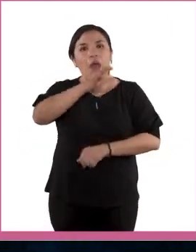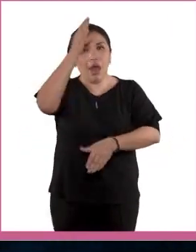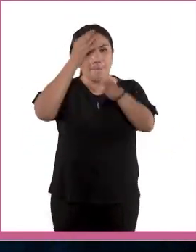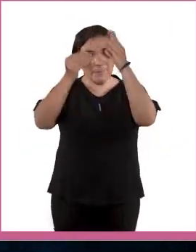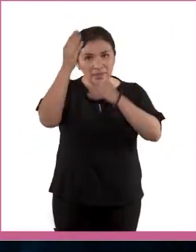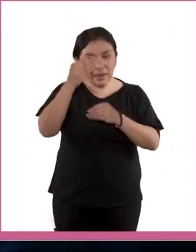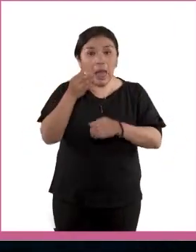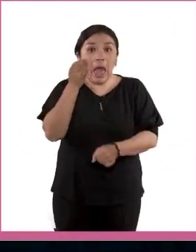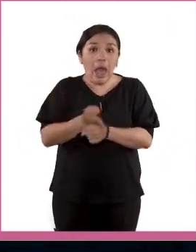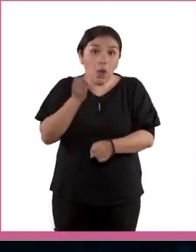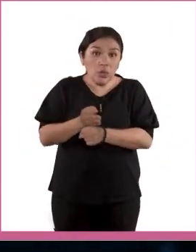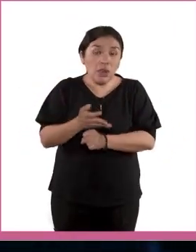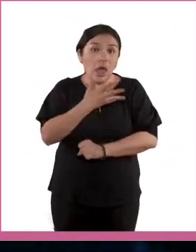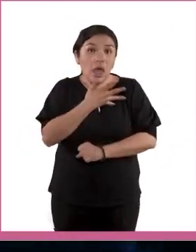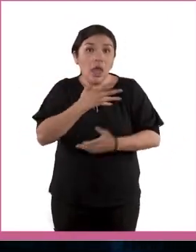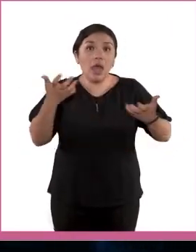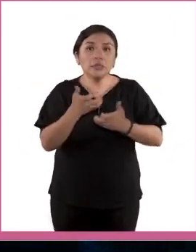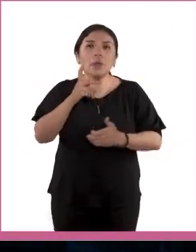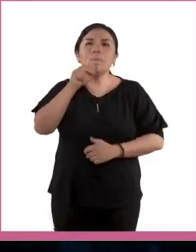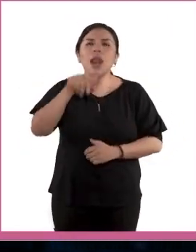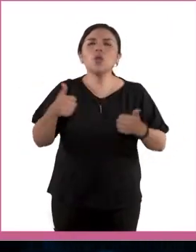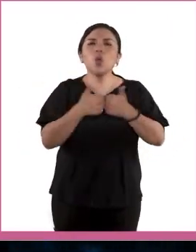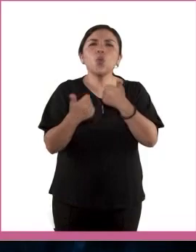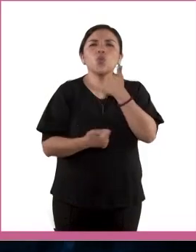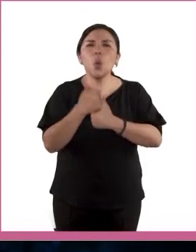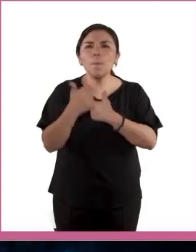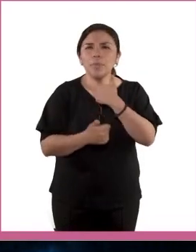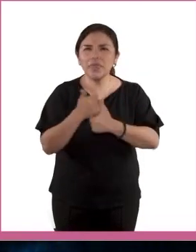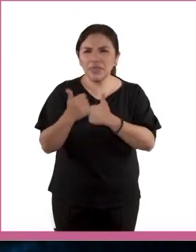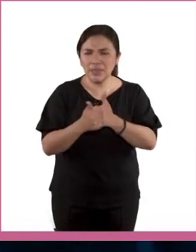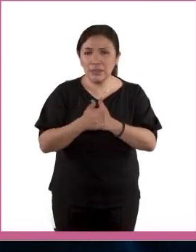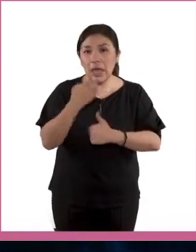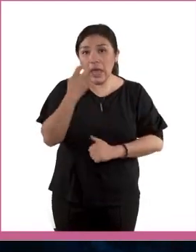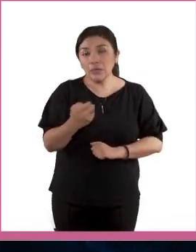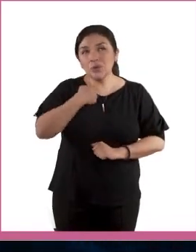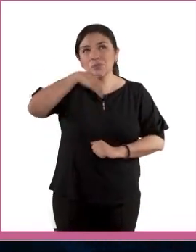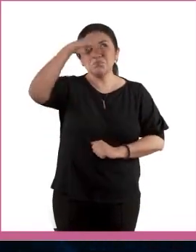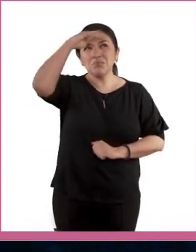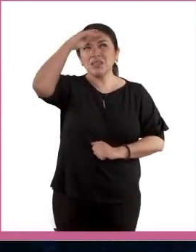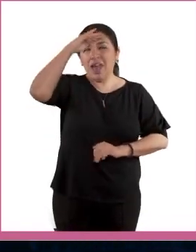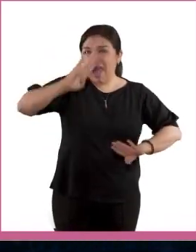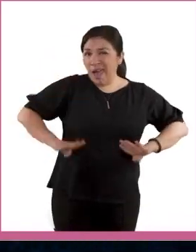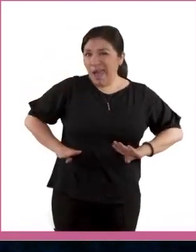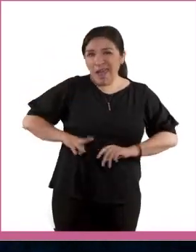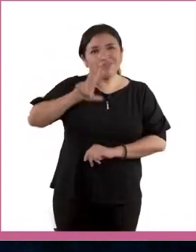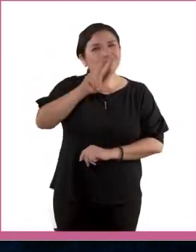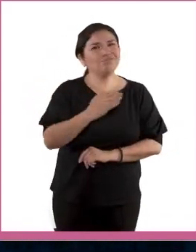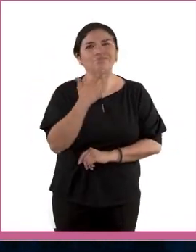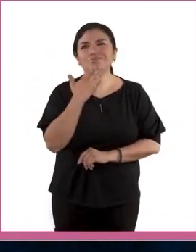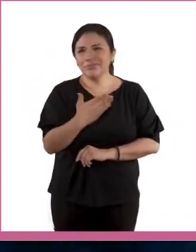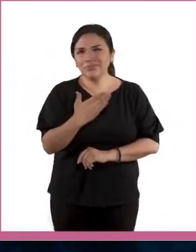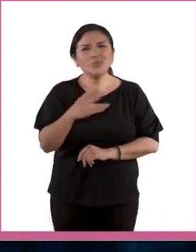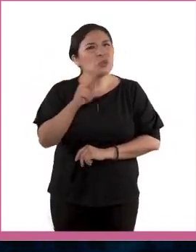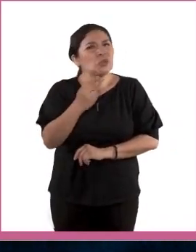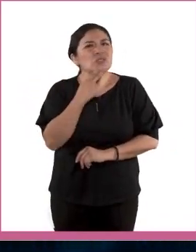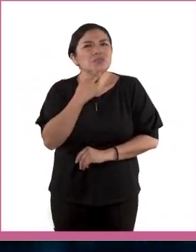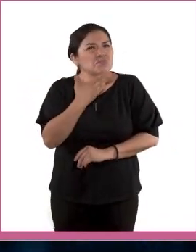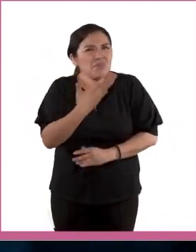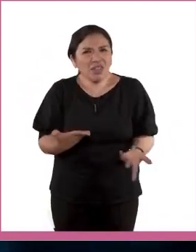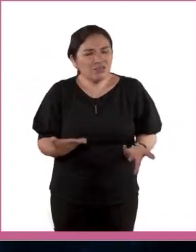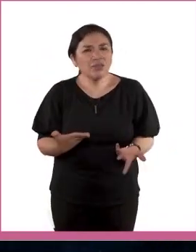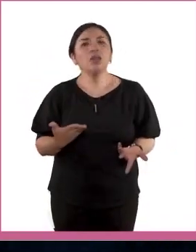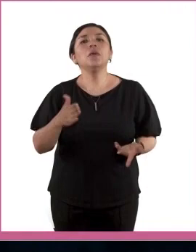aprendizaje. Actualmente se lleva lo que es el plan por competencias, que pienso que no está funcionando y que no es